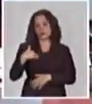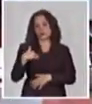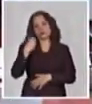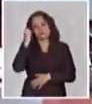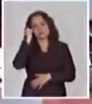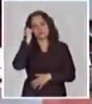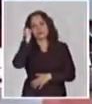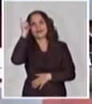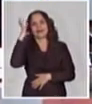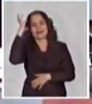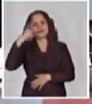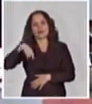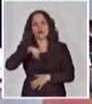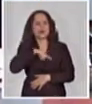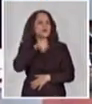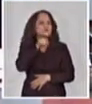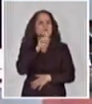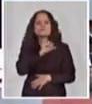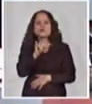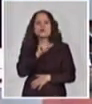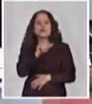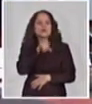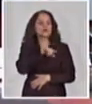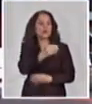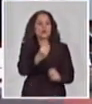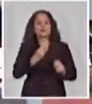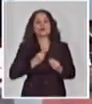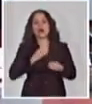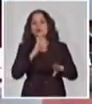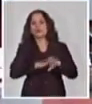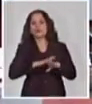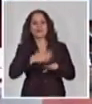especulativos siempre están asociados a la compra-venta. Yo te